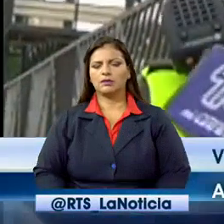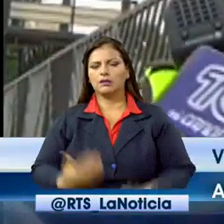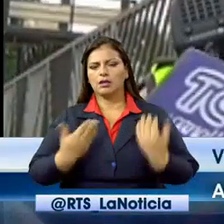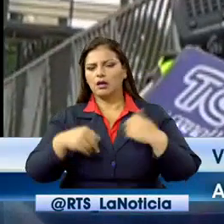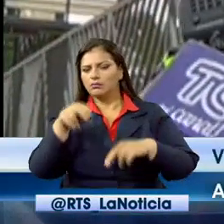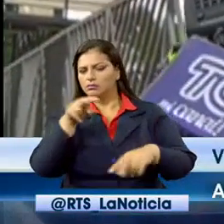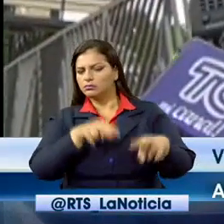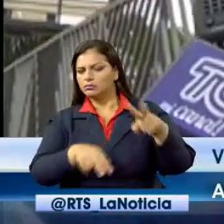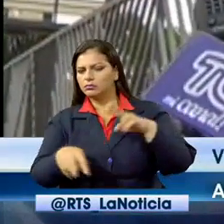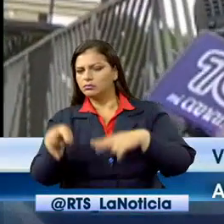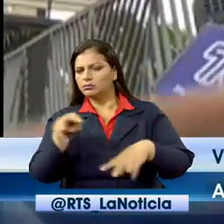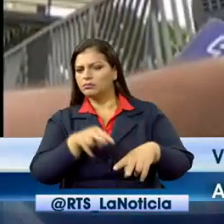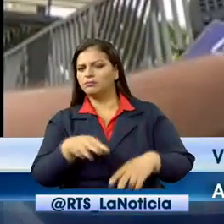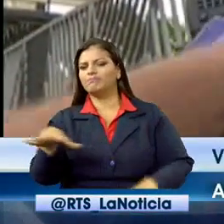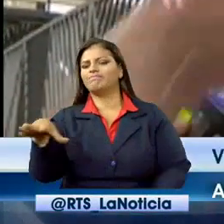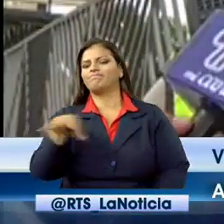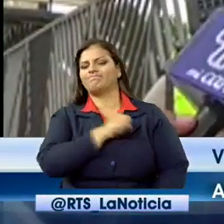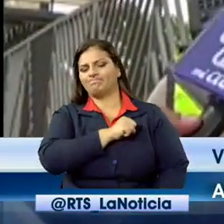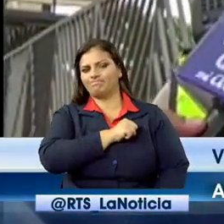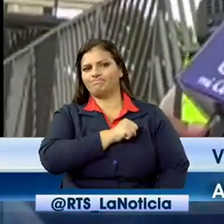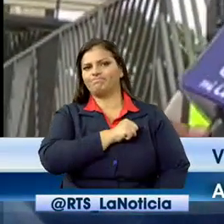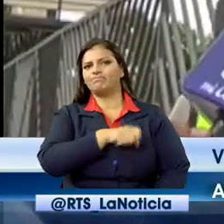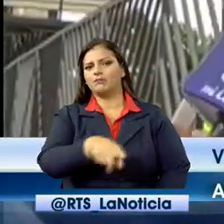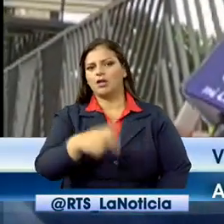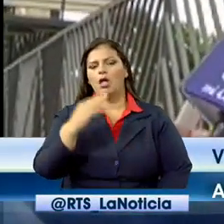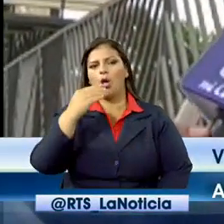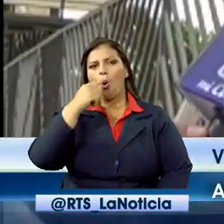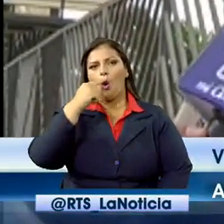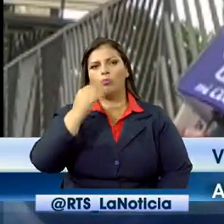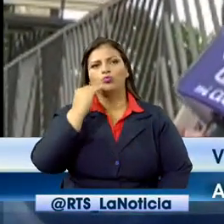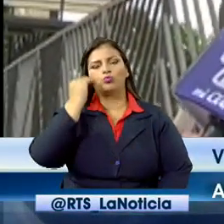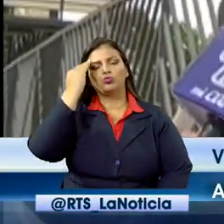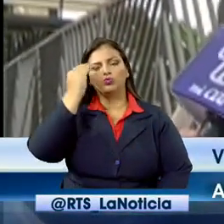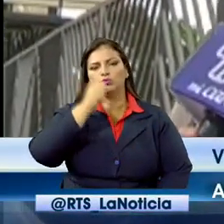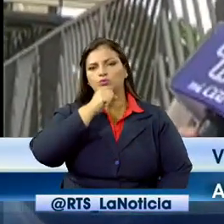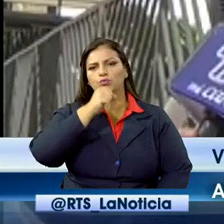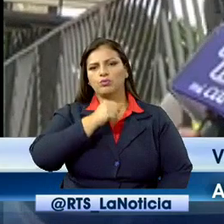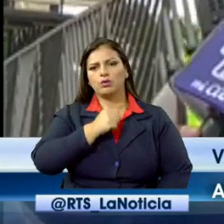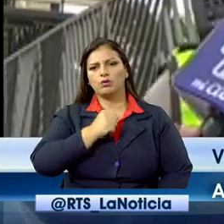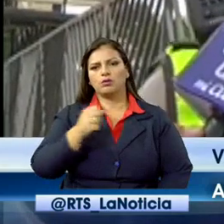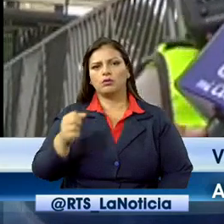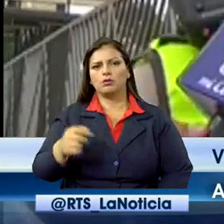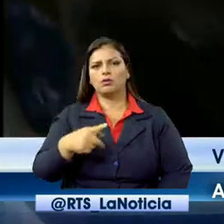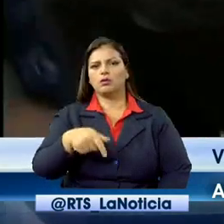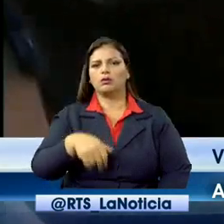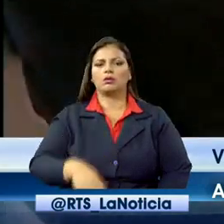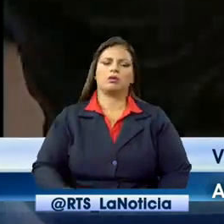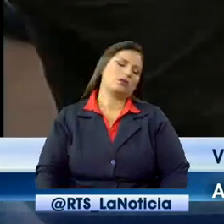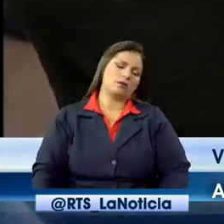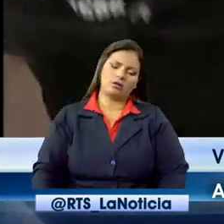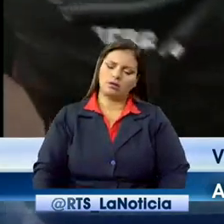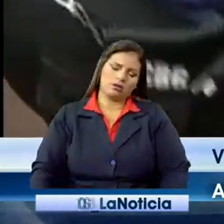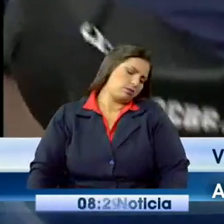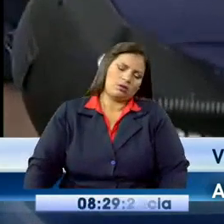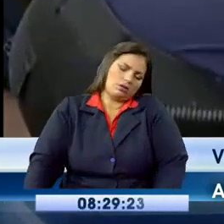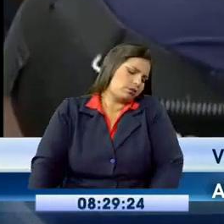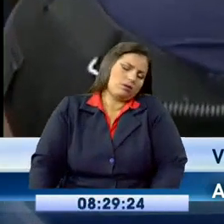y se trata de un señor de la tercera edad que ha sufrido aparentemente un ataque epiléptico.